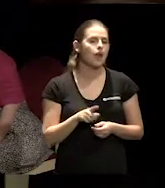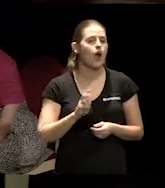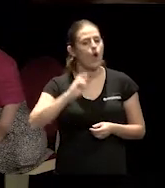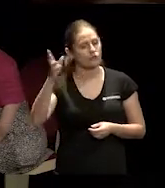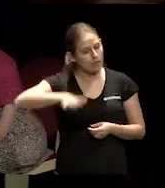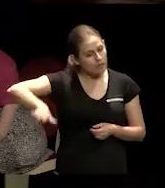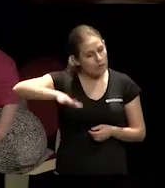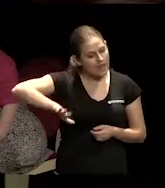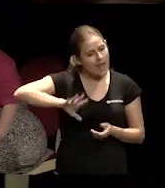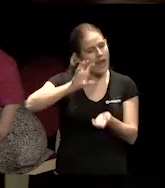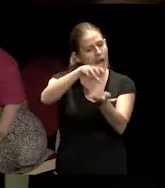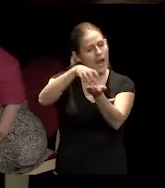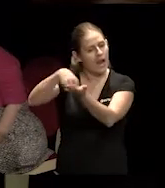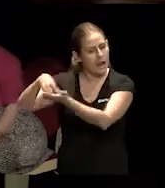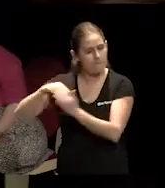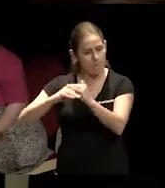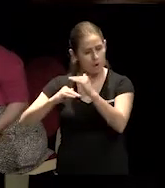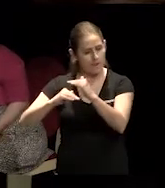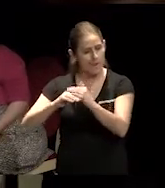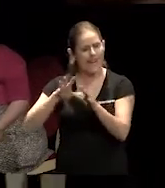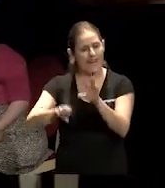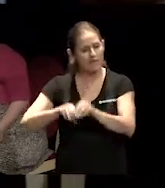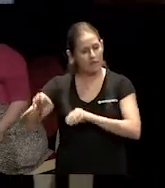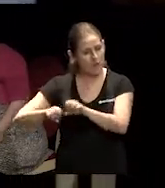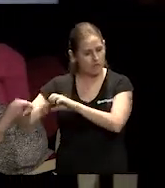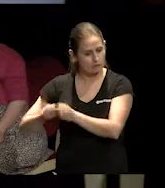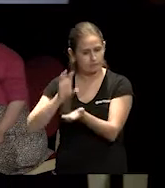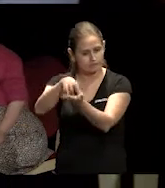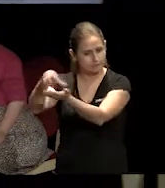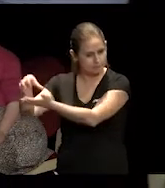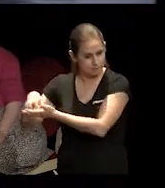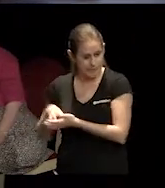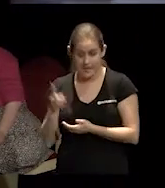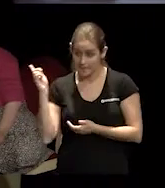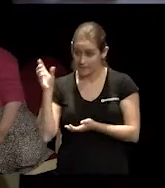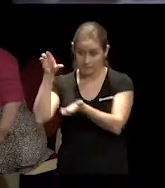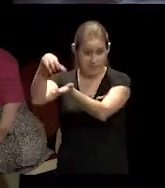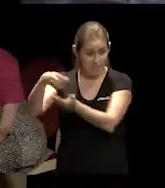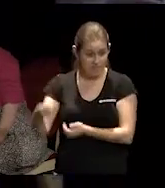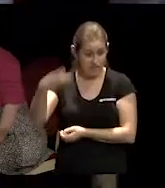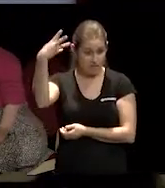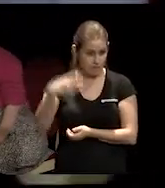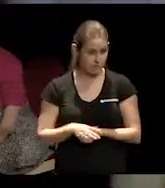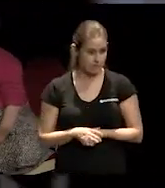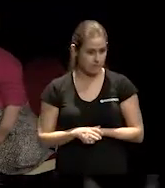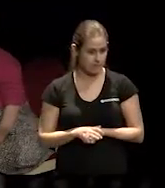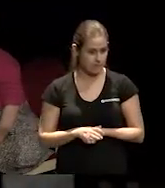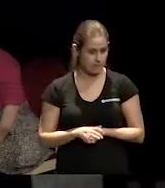del norte. Bueno, este es uno de los escenarios, este campo era en un edificio, sí. Un